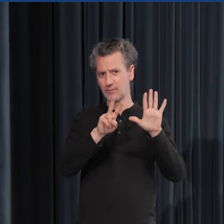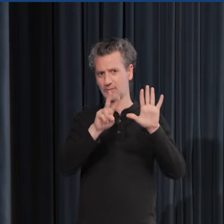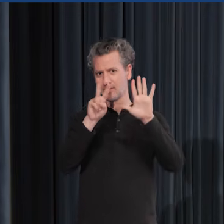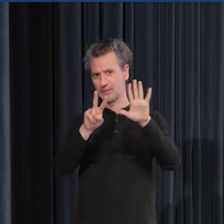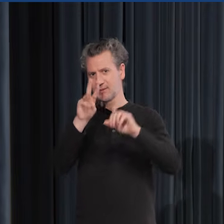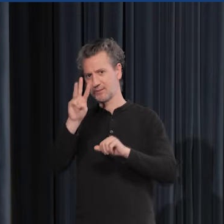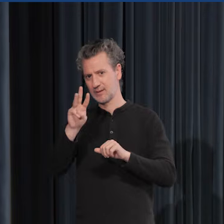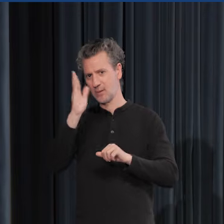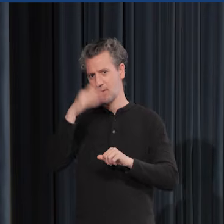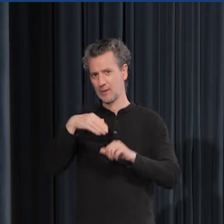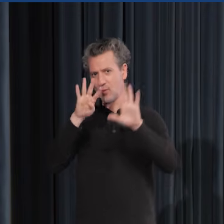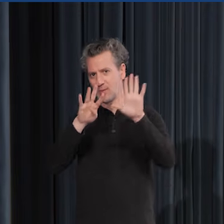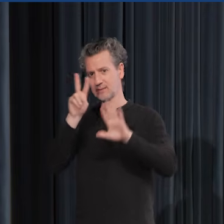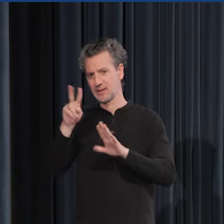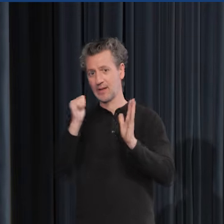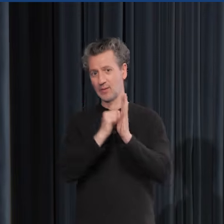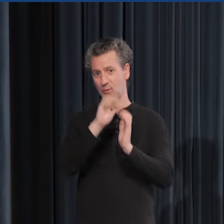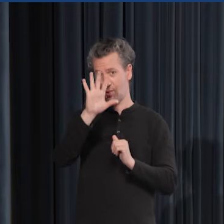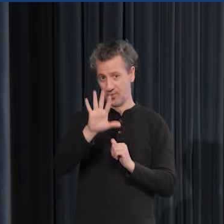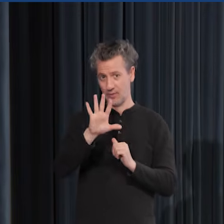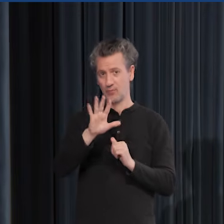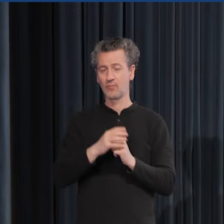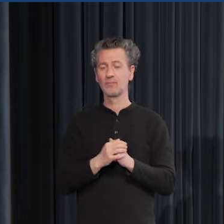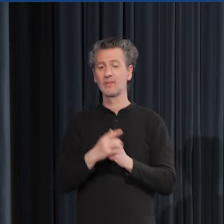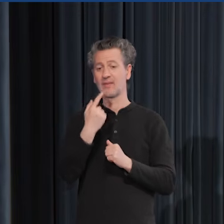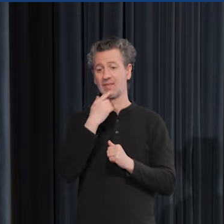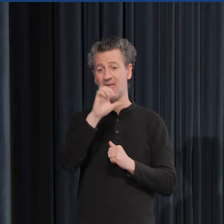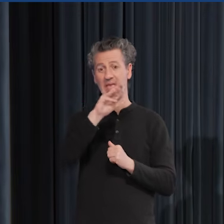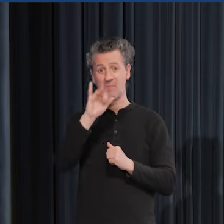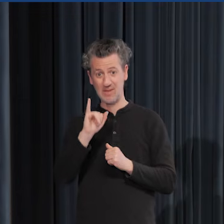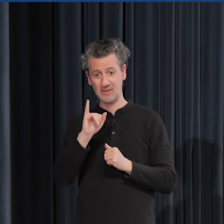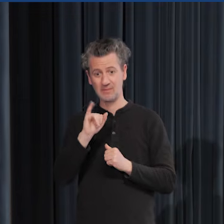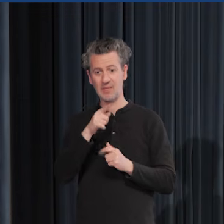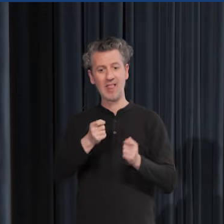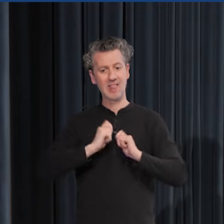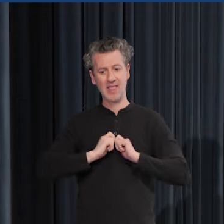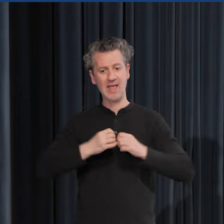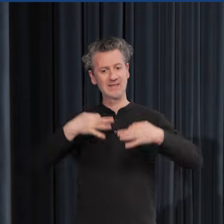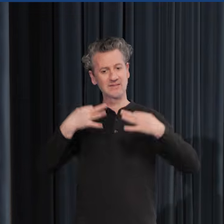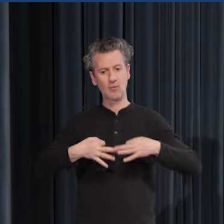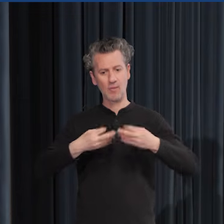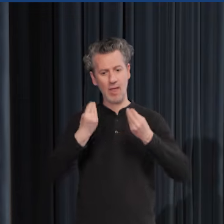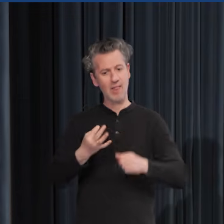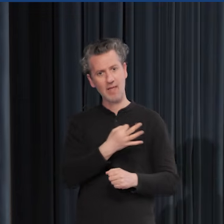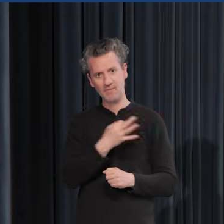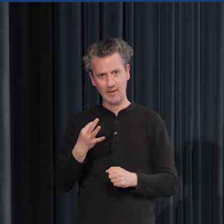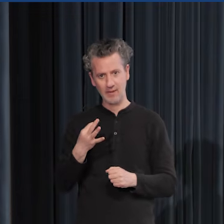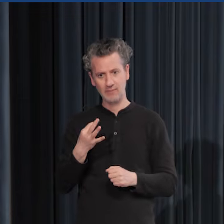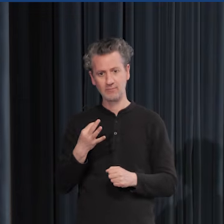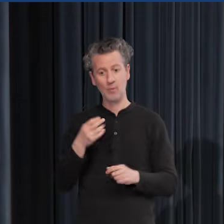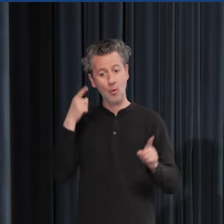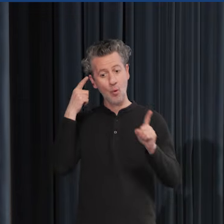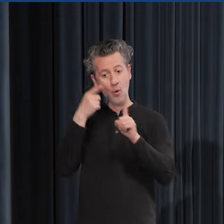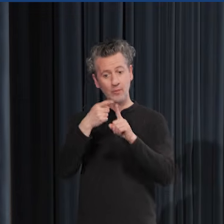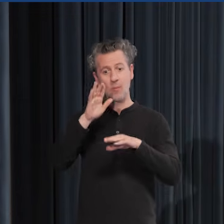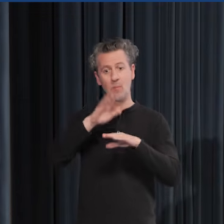773 del 97 en su artículo 5 que estos EPIs deben proporcionar una protección eficaz y a tal fin deberán responder a